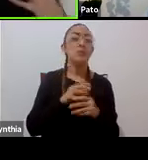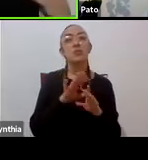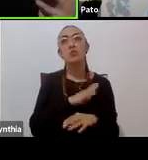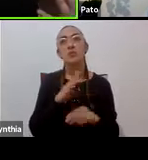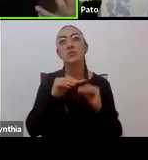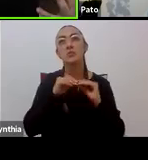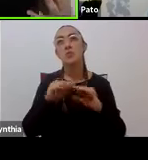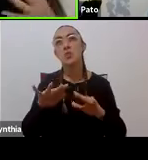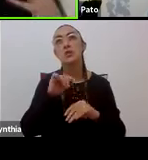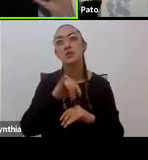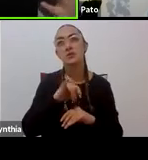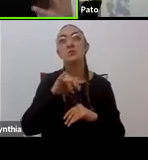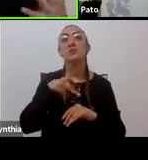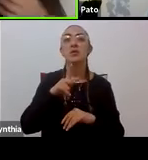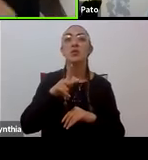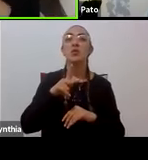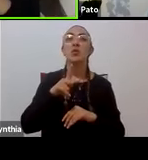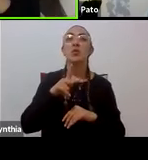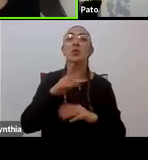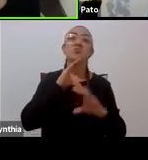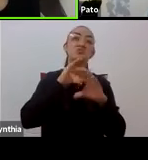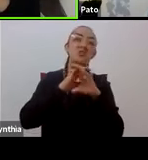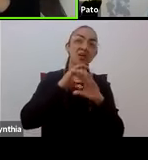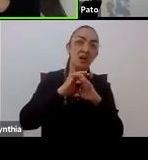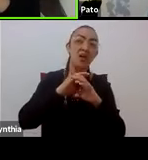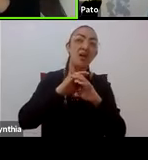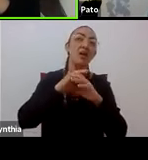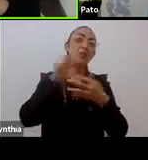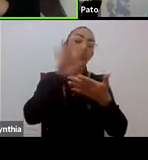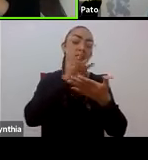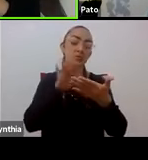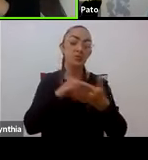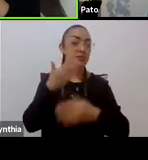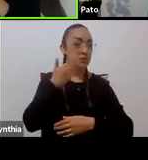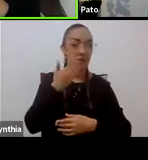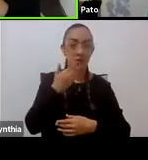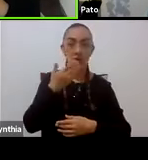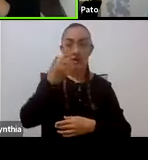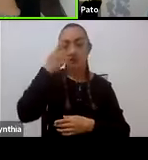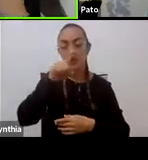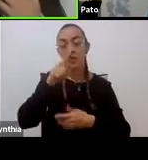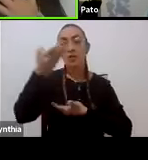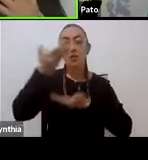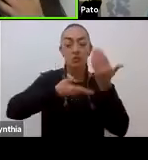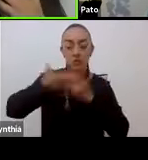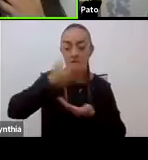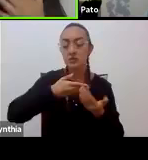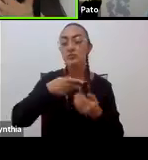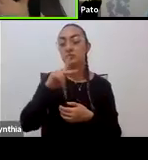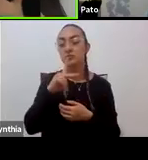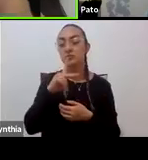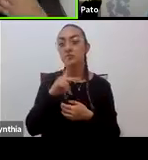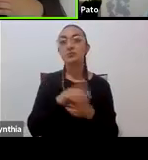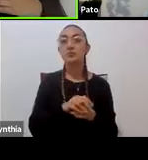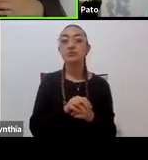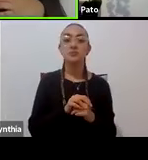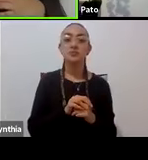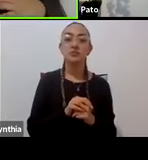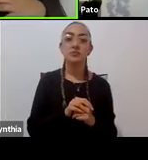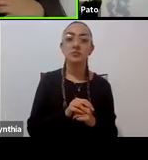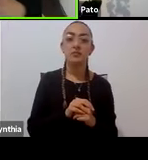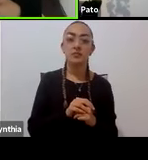están los textos en un drive donde las podamos, donde las estemos compartiendo. Sin embargo, agrego esto que sí lo